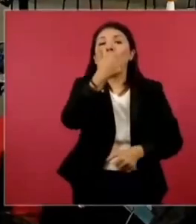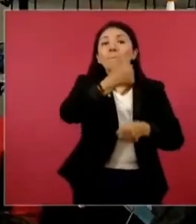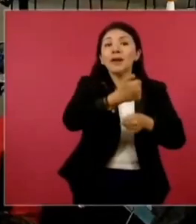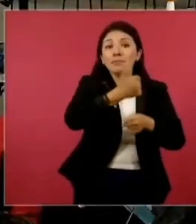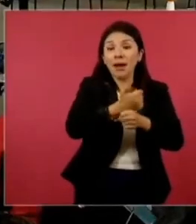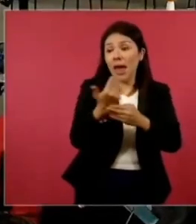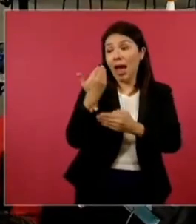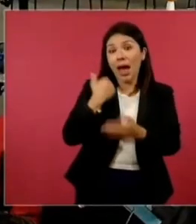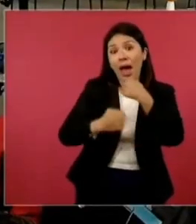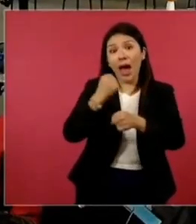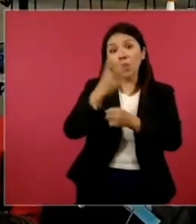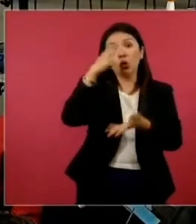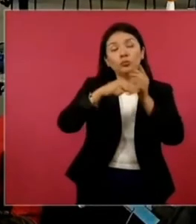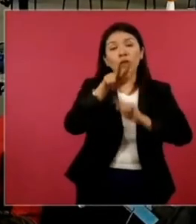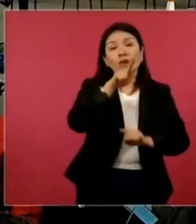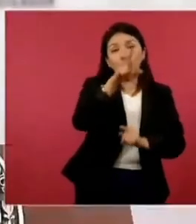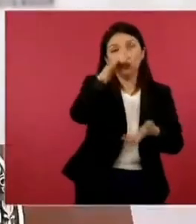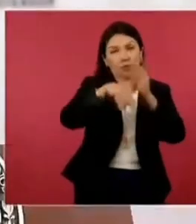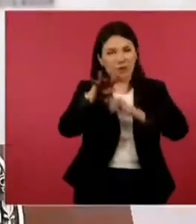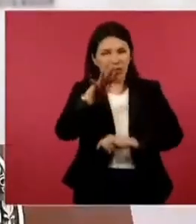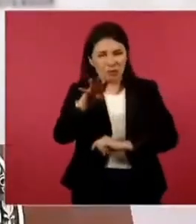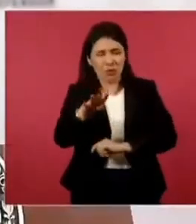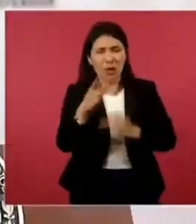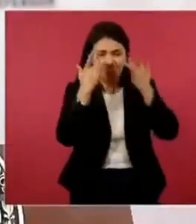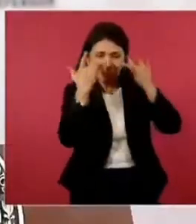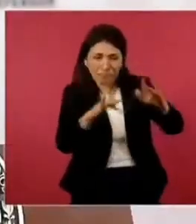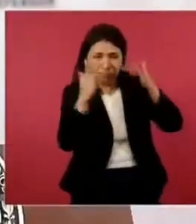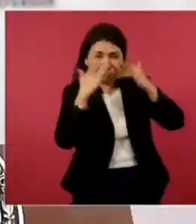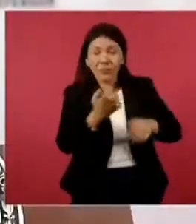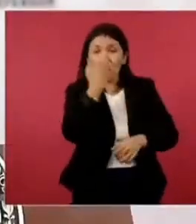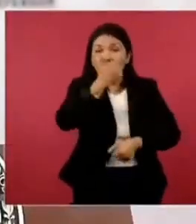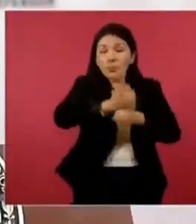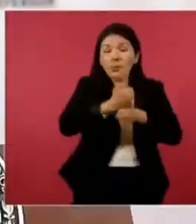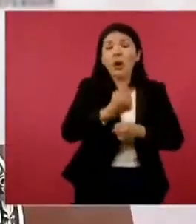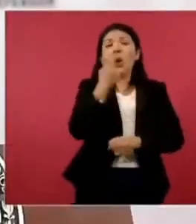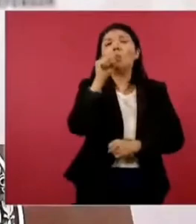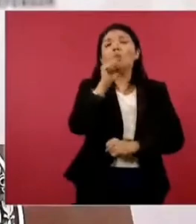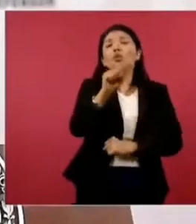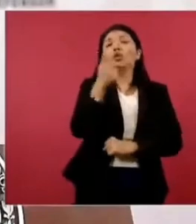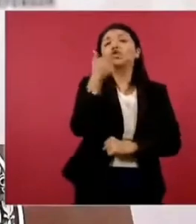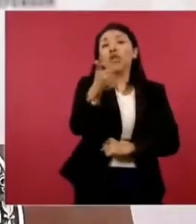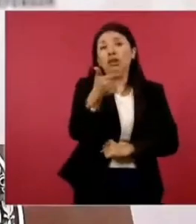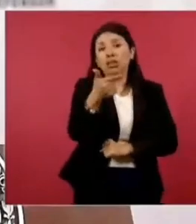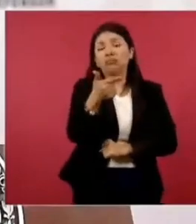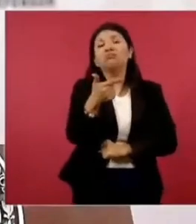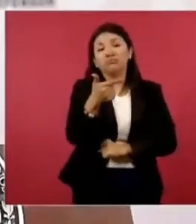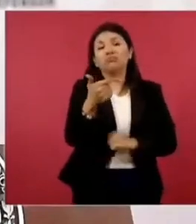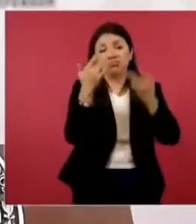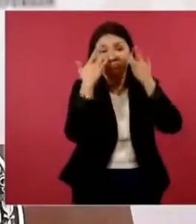año 2018-2019, el abandono era del 0.7.